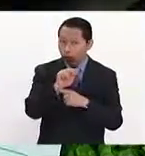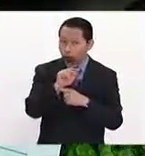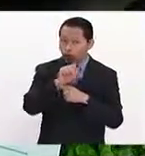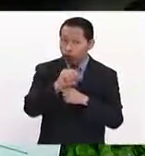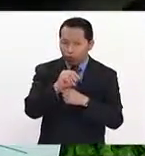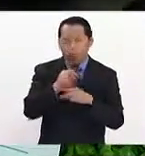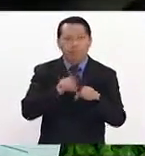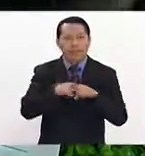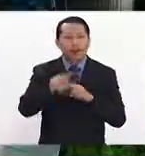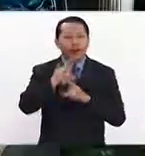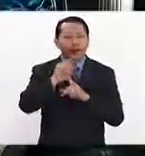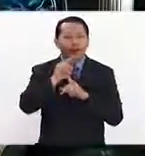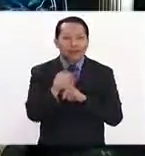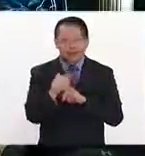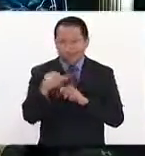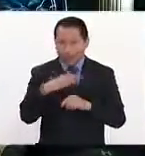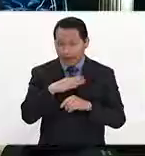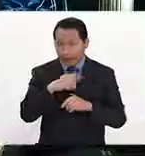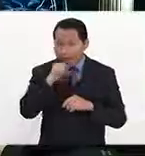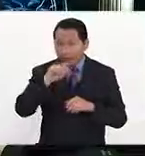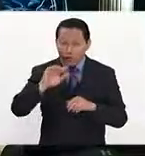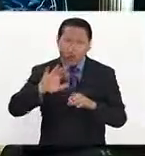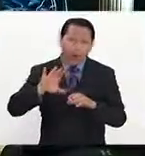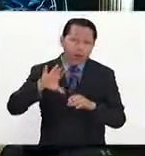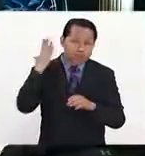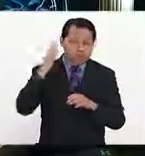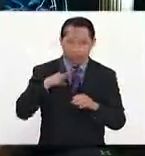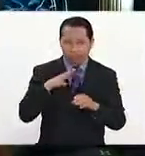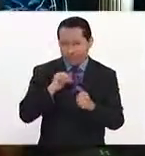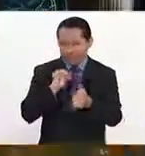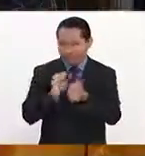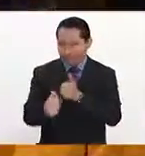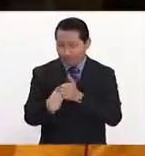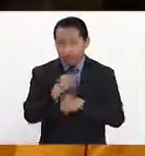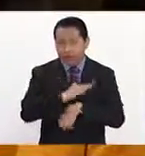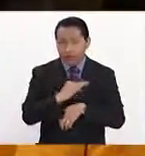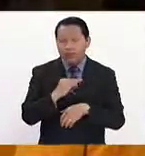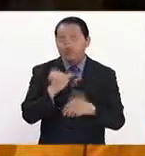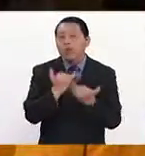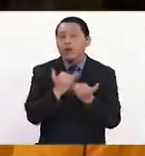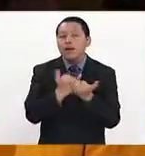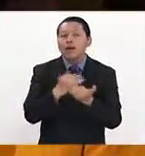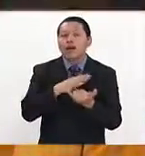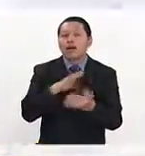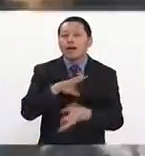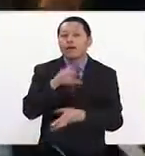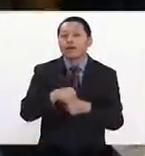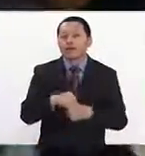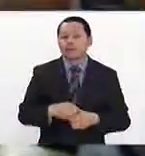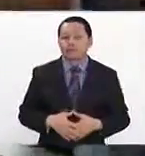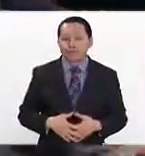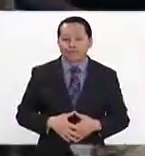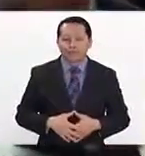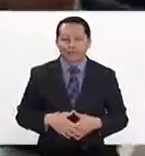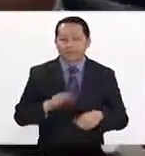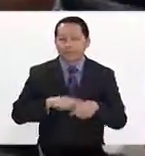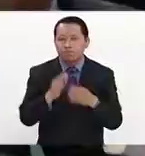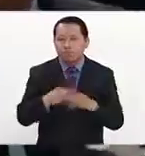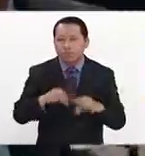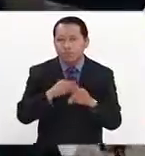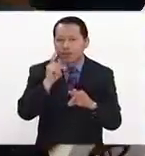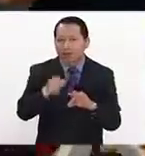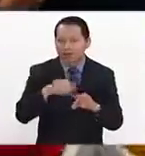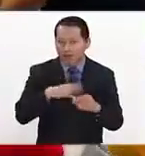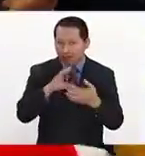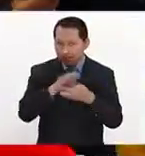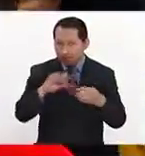de marzo, cuando veremos la carrera eléctrica en la Ciudad de México. Quinta parada del serial de Electrix. Lo fundamental es que estamos